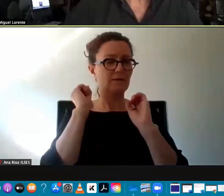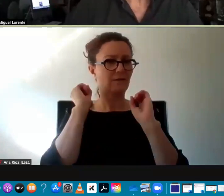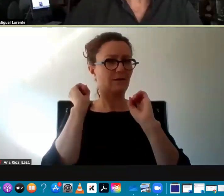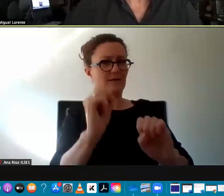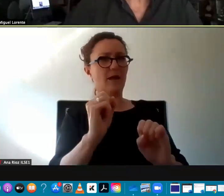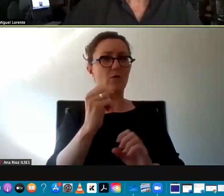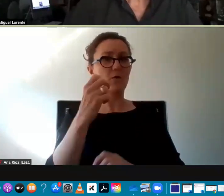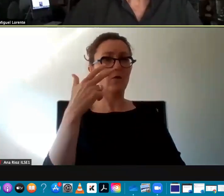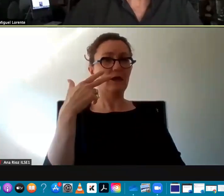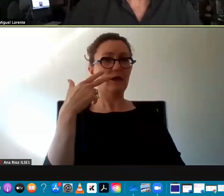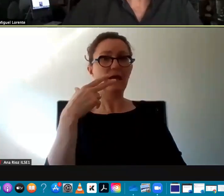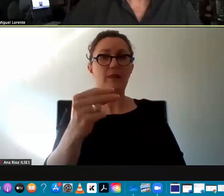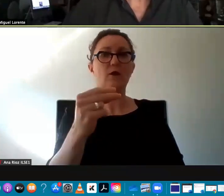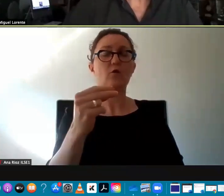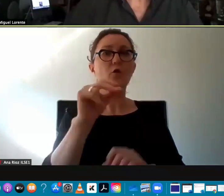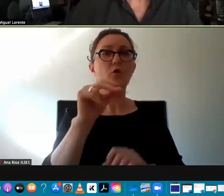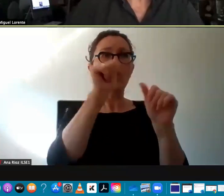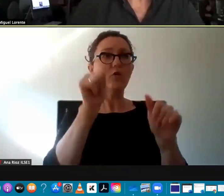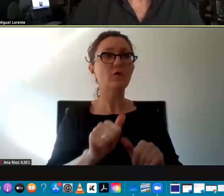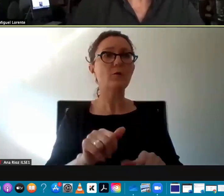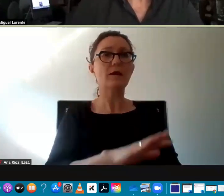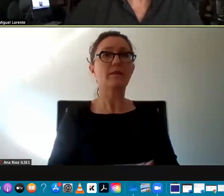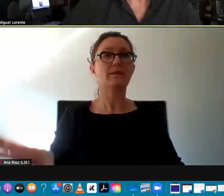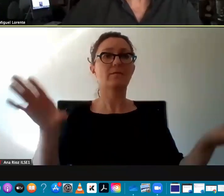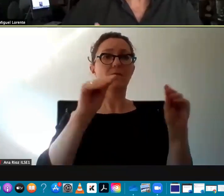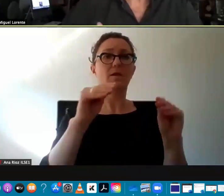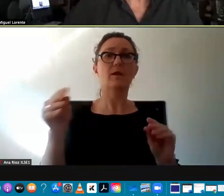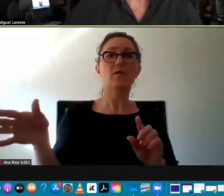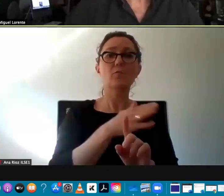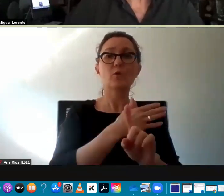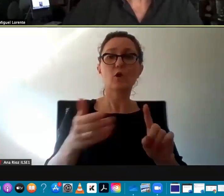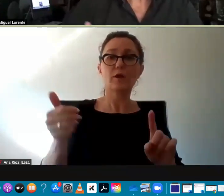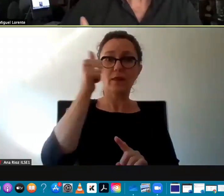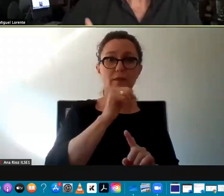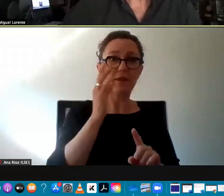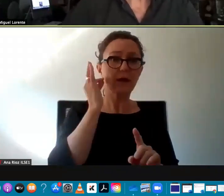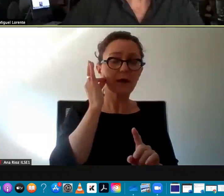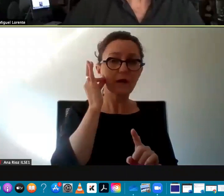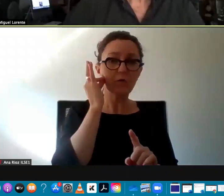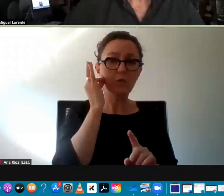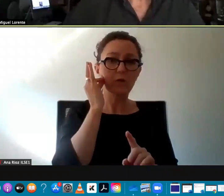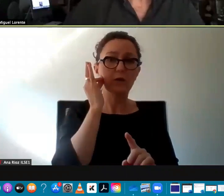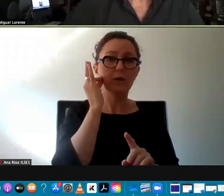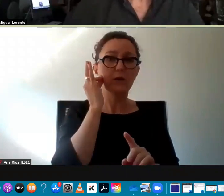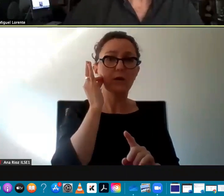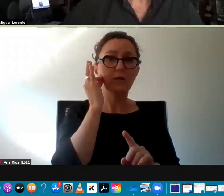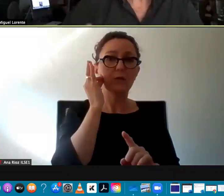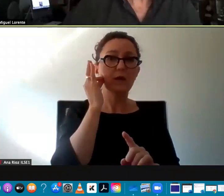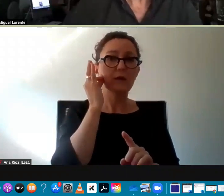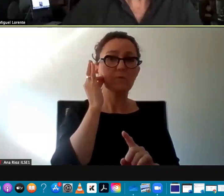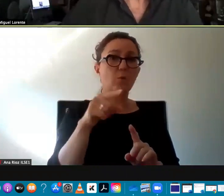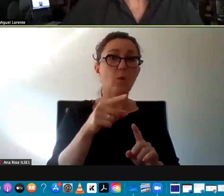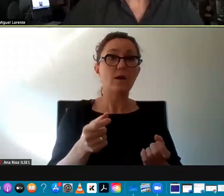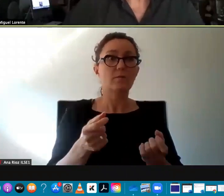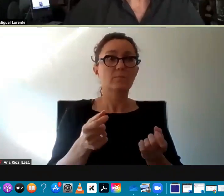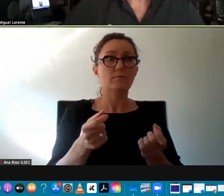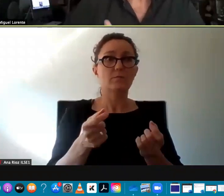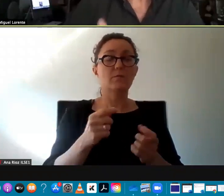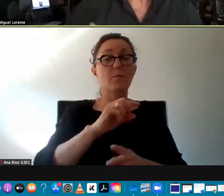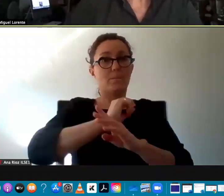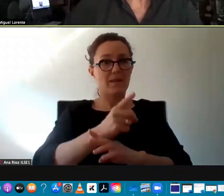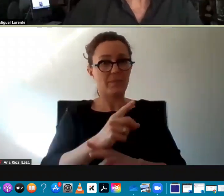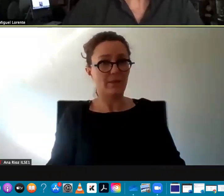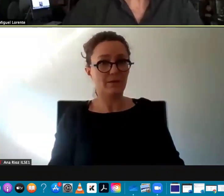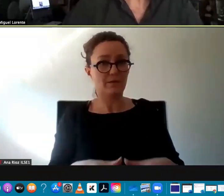esa dificultad de entender que la violencia de género es una construcción social, sobre todo